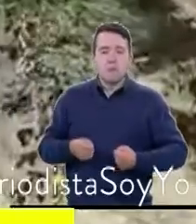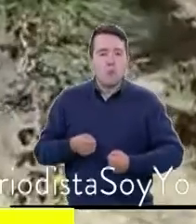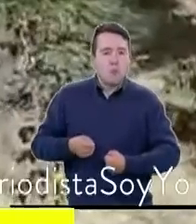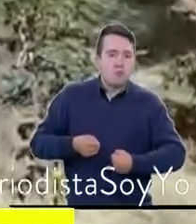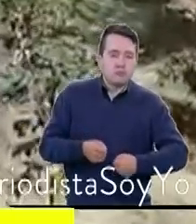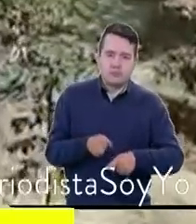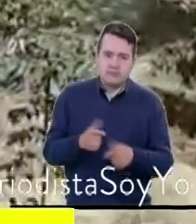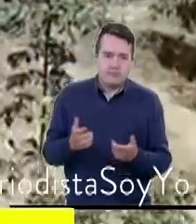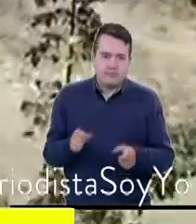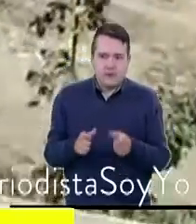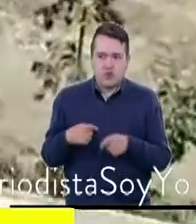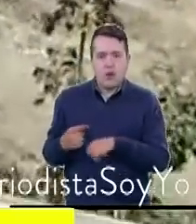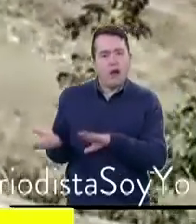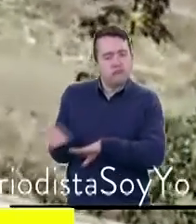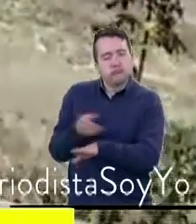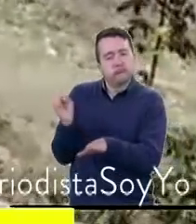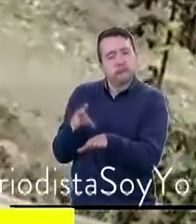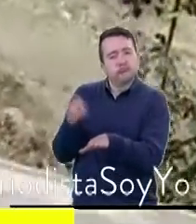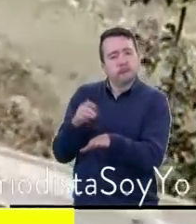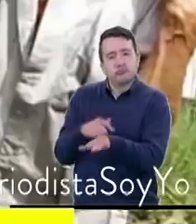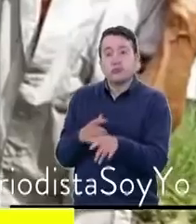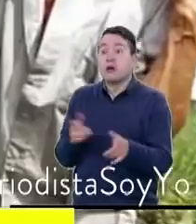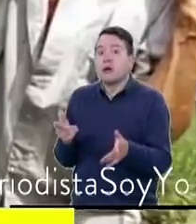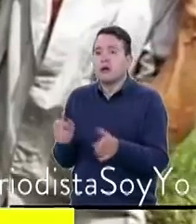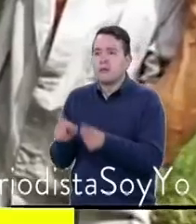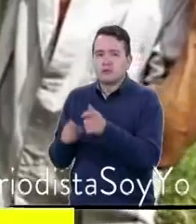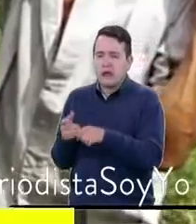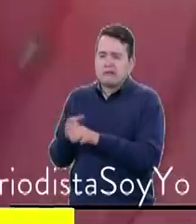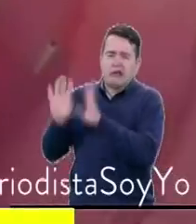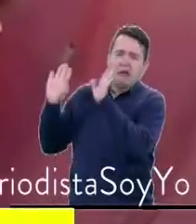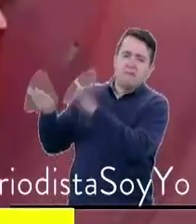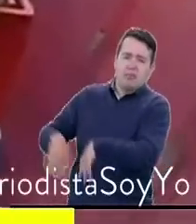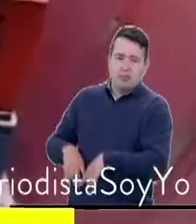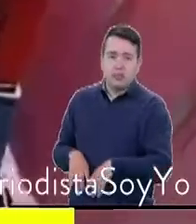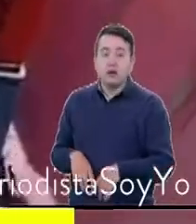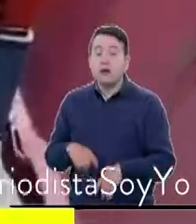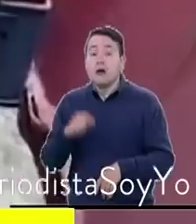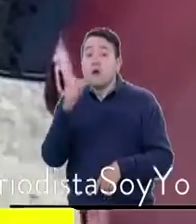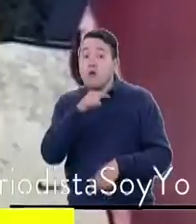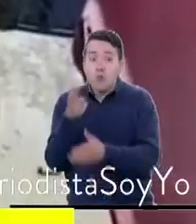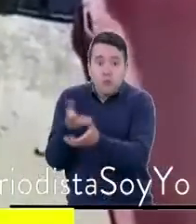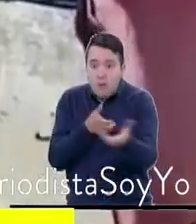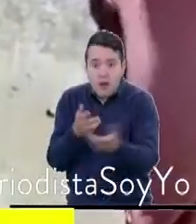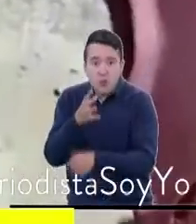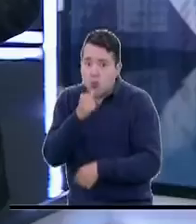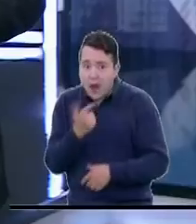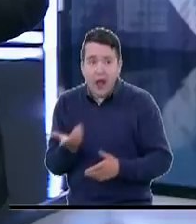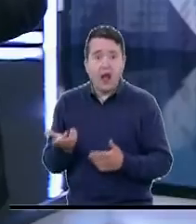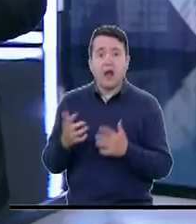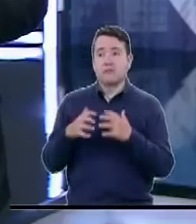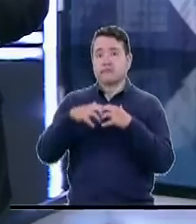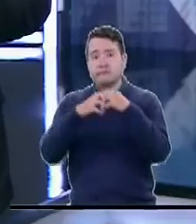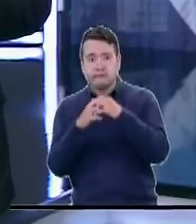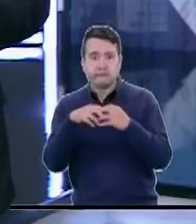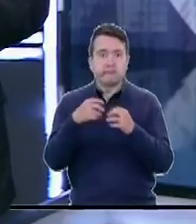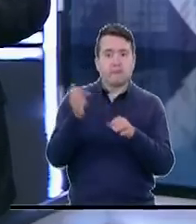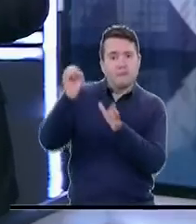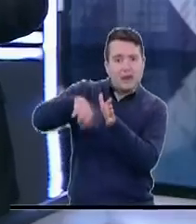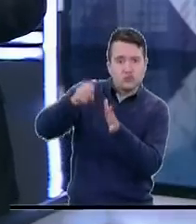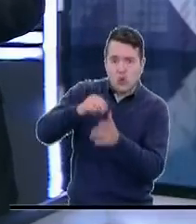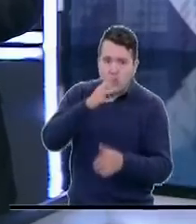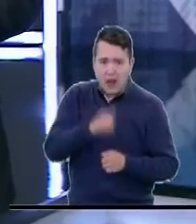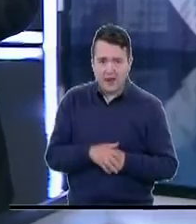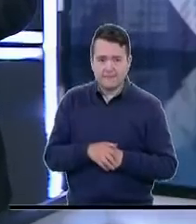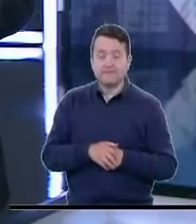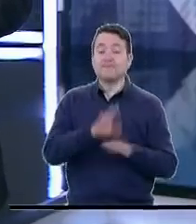que en muchos casos deja perder la fruta. No habrá bomberos, camión de basuras o ambulancias. Por favor, ayúdenos. Desde Venecia, Antioquia,